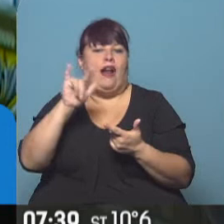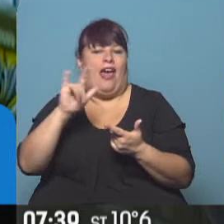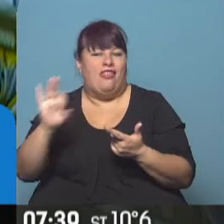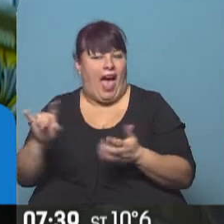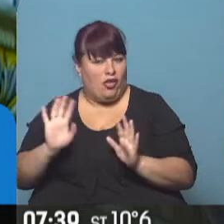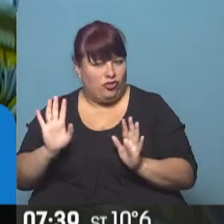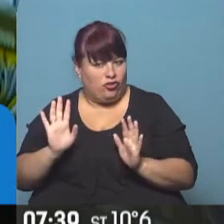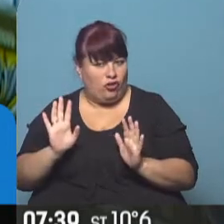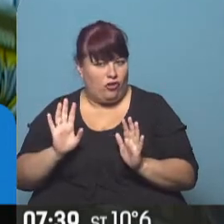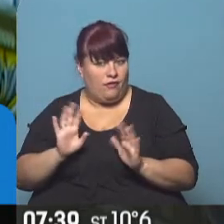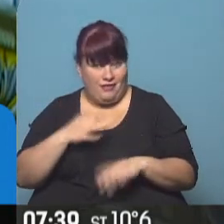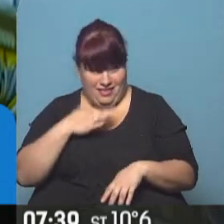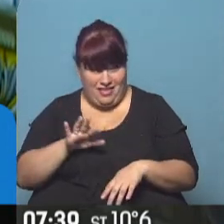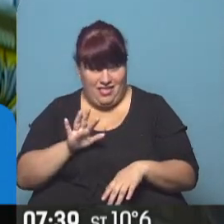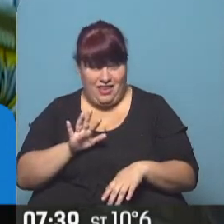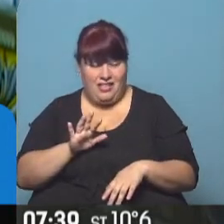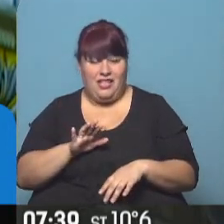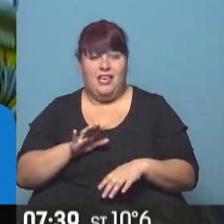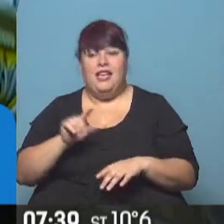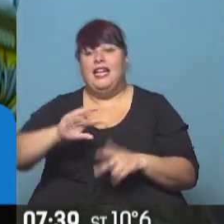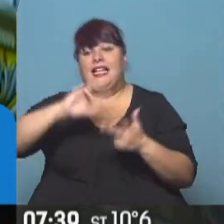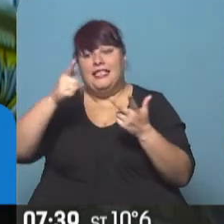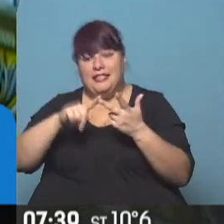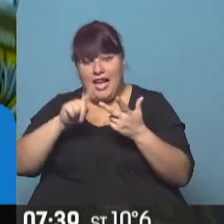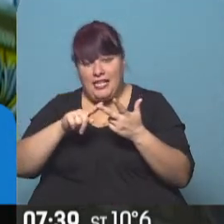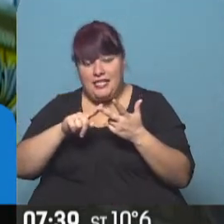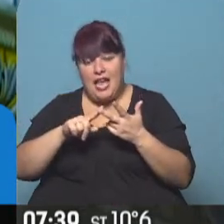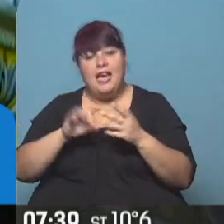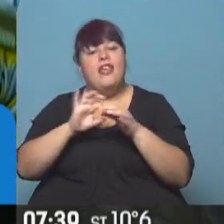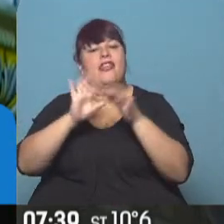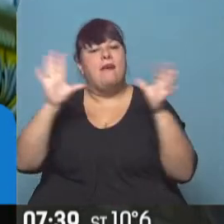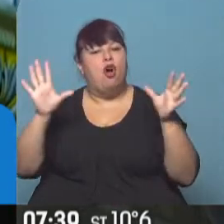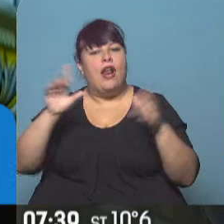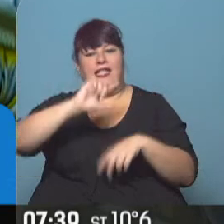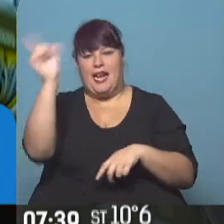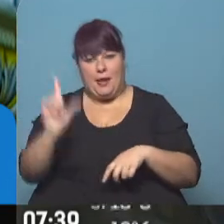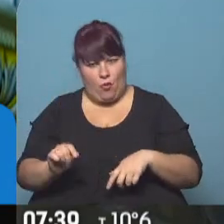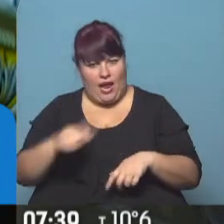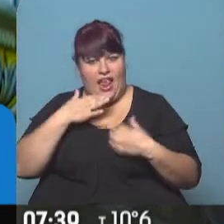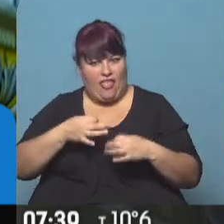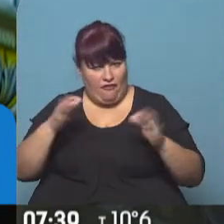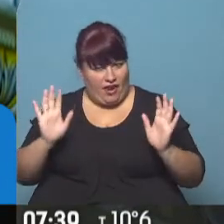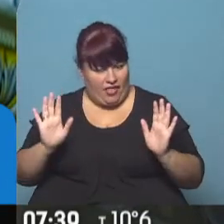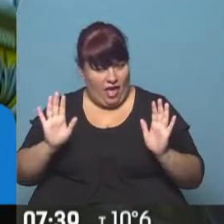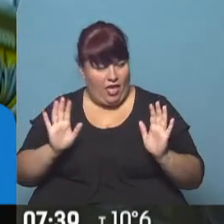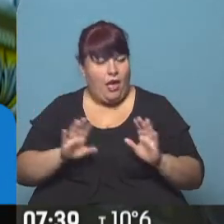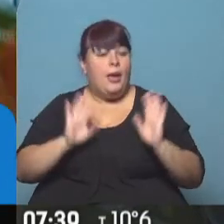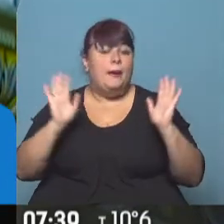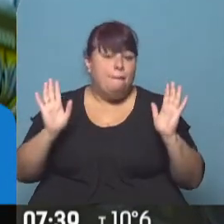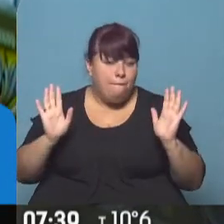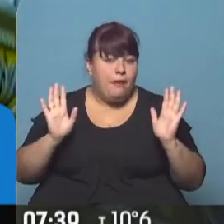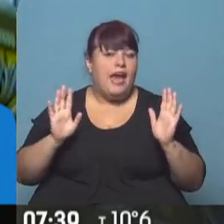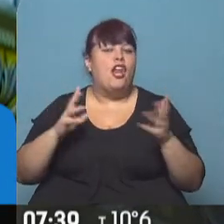randacismo. ¿Me entienden? Un tercer espacio, una democracia republicana en serio, ¿me entiendes? Pero